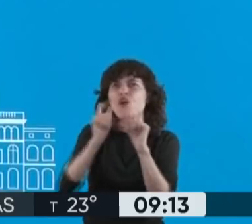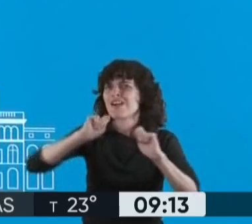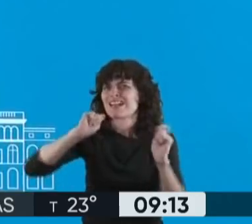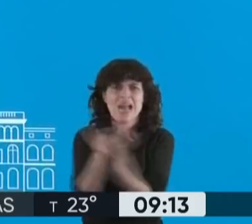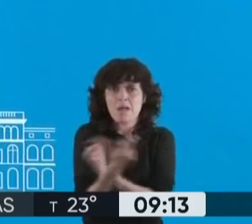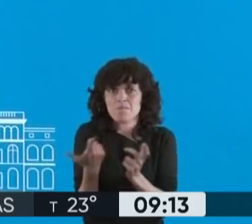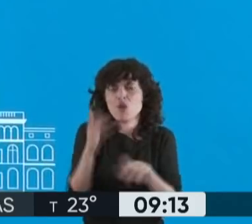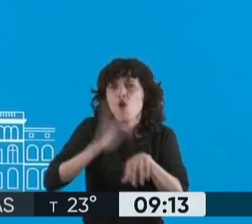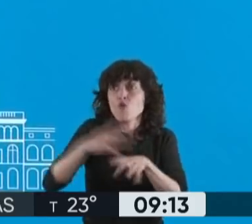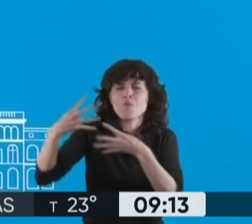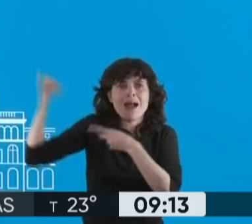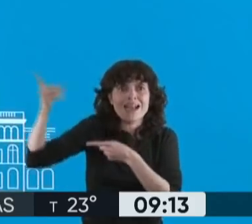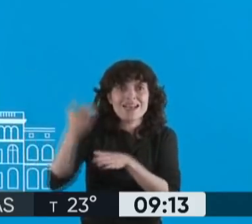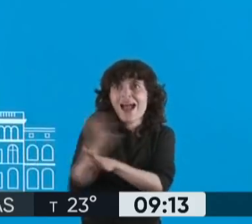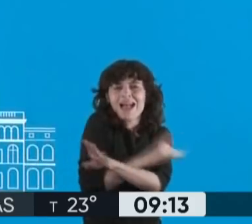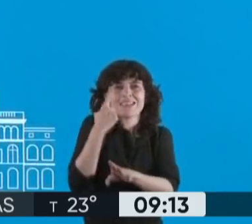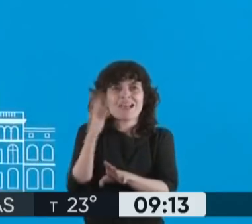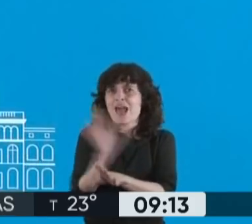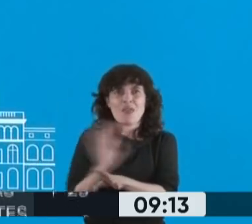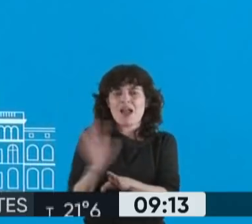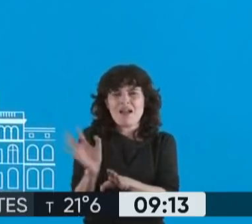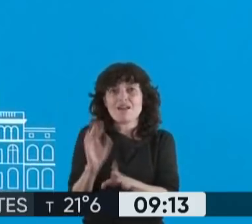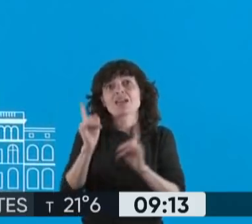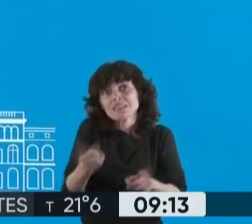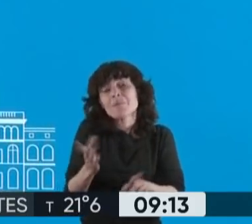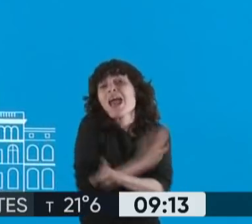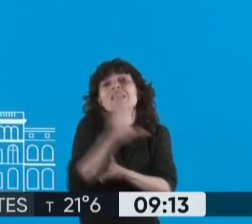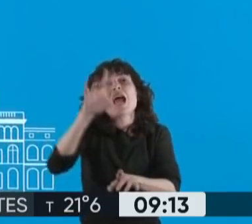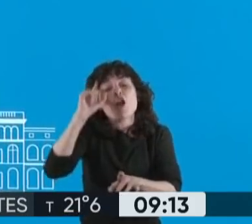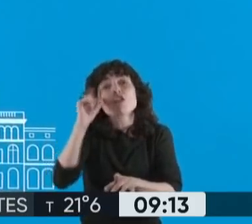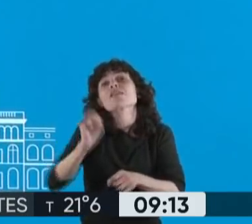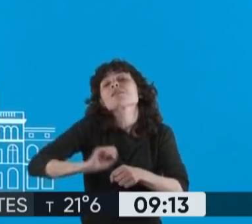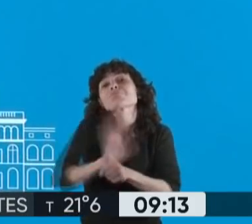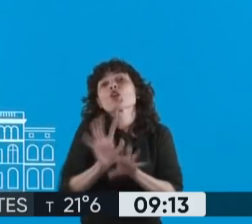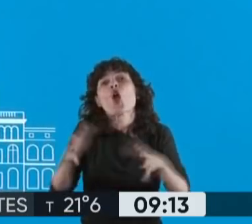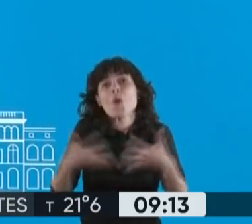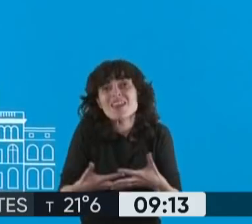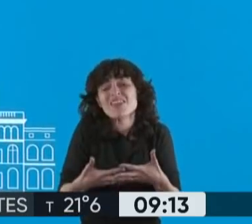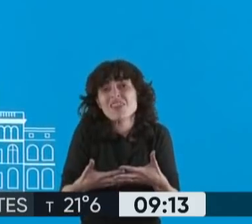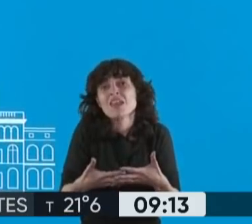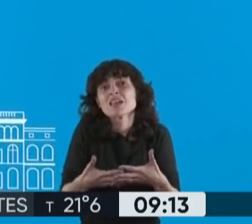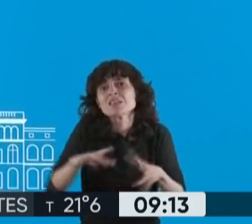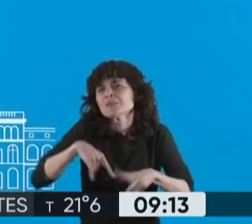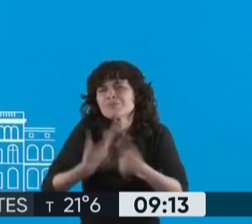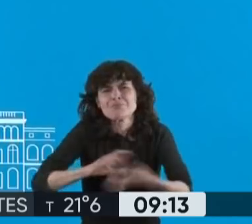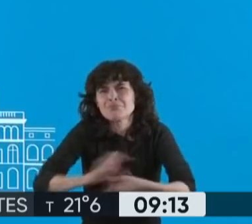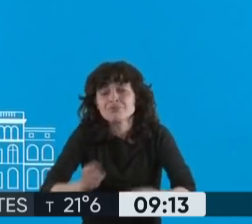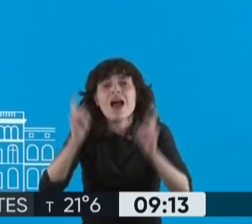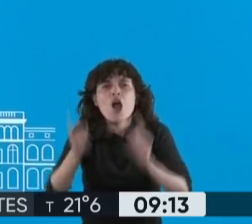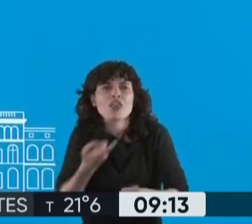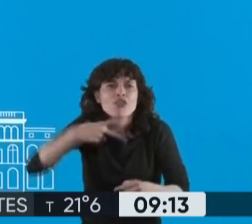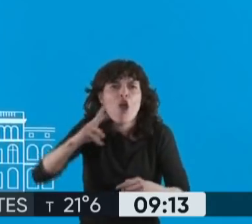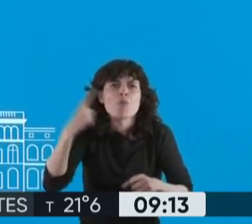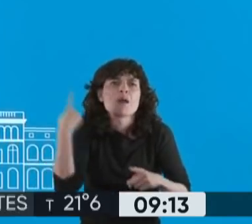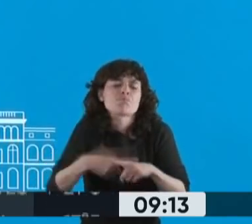conocíamos antes de que empezara y cuando apenas estábamos saliendo de la crisis económica internacional producto de la pandemia. Por lo tanto, hay una cantidad de medidas